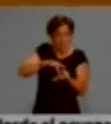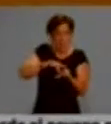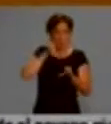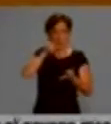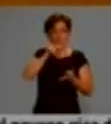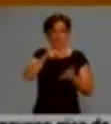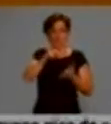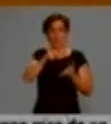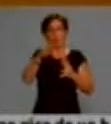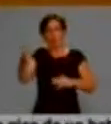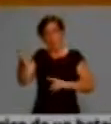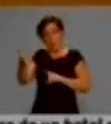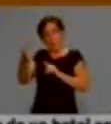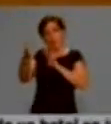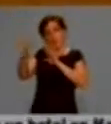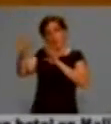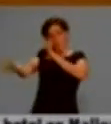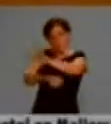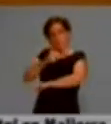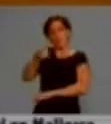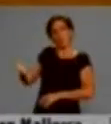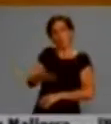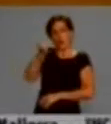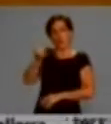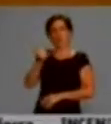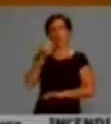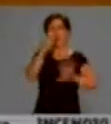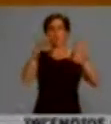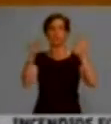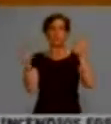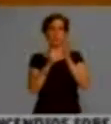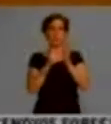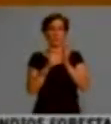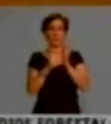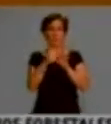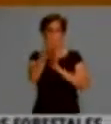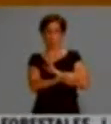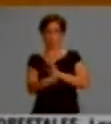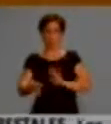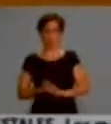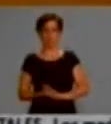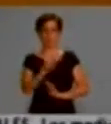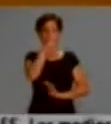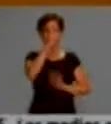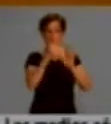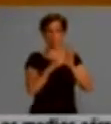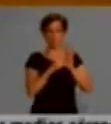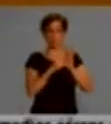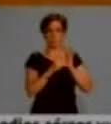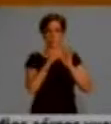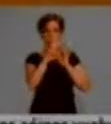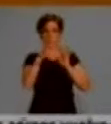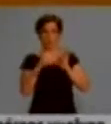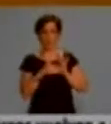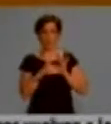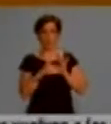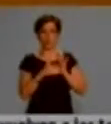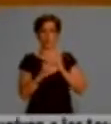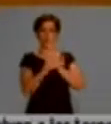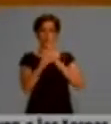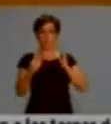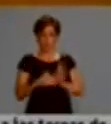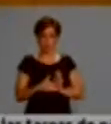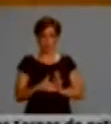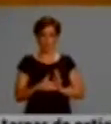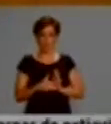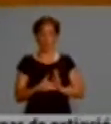dio de baja 80.000 euros en la cuenta B. Sumen conmigo: 30.000 más 25.000 más